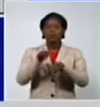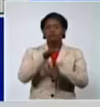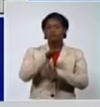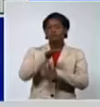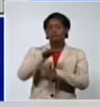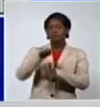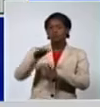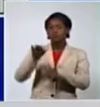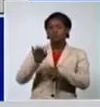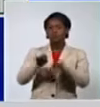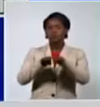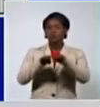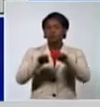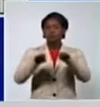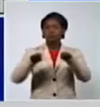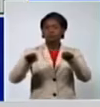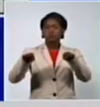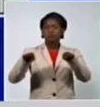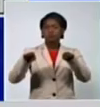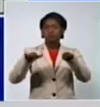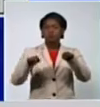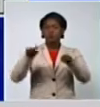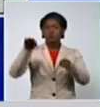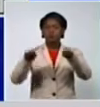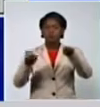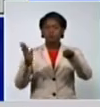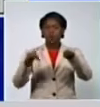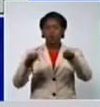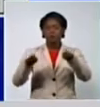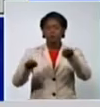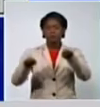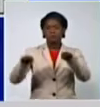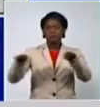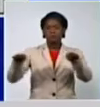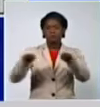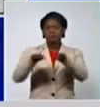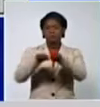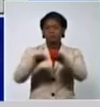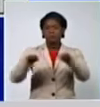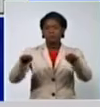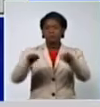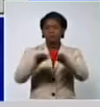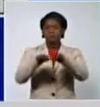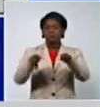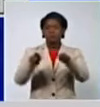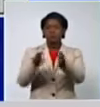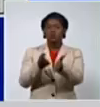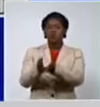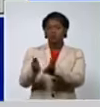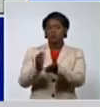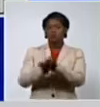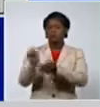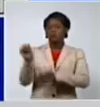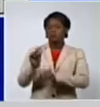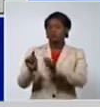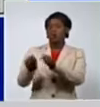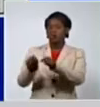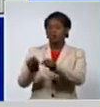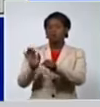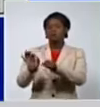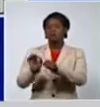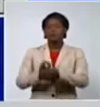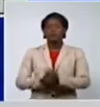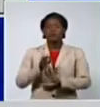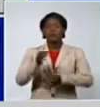ni sube mucho ni baja tampoco, y que, como habíamos dicho, fue en la posición en el